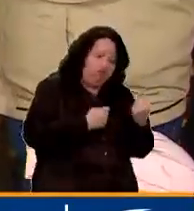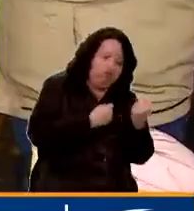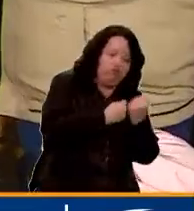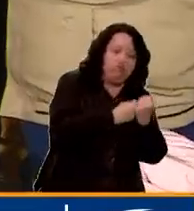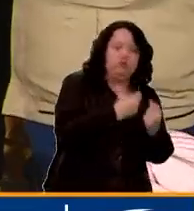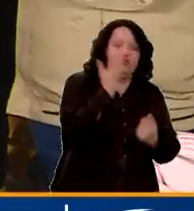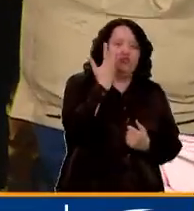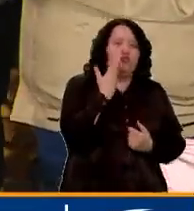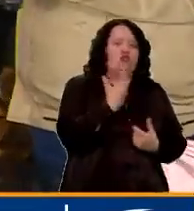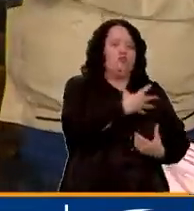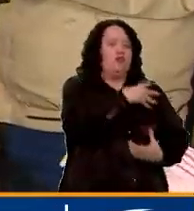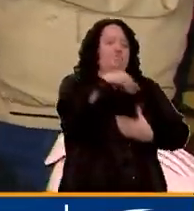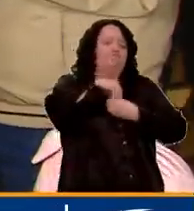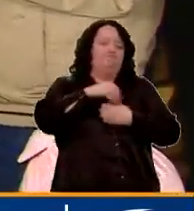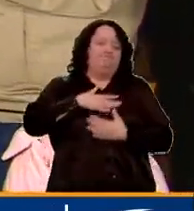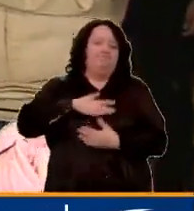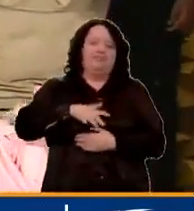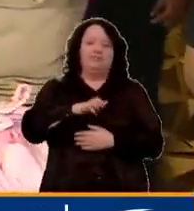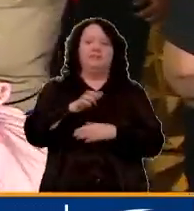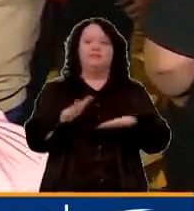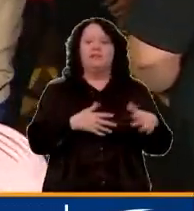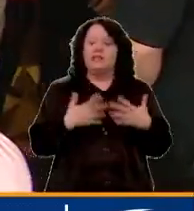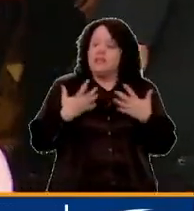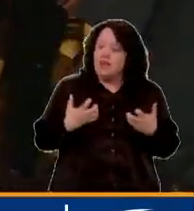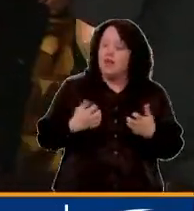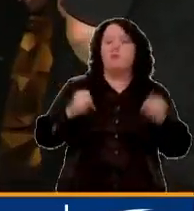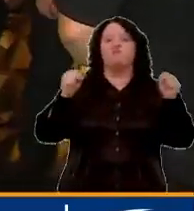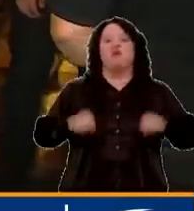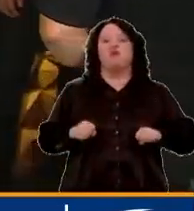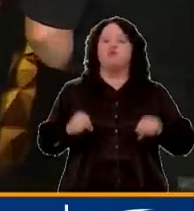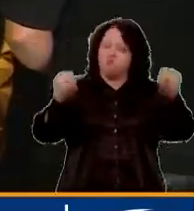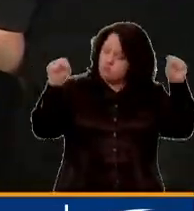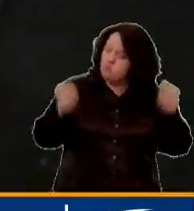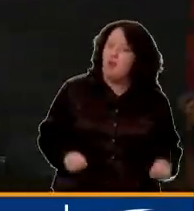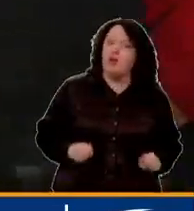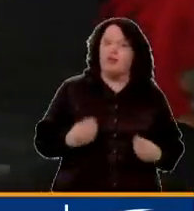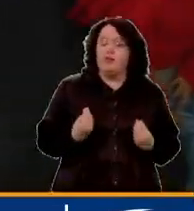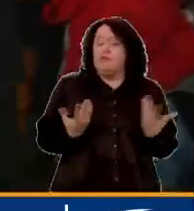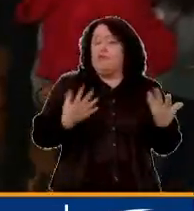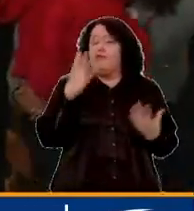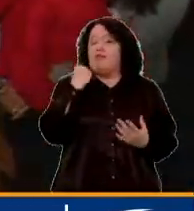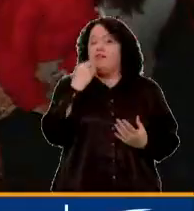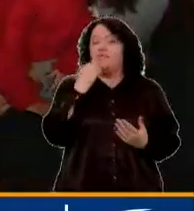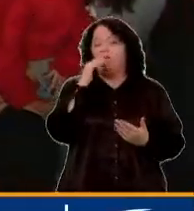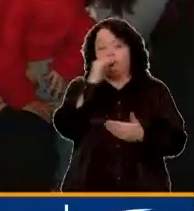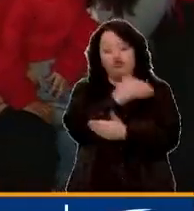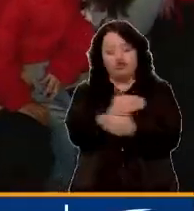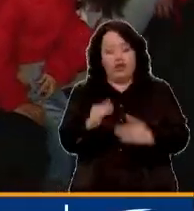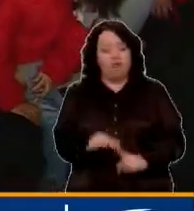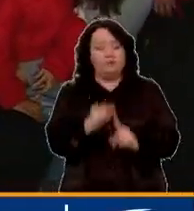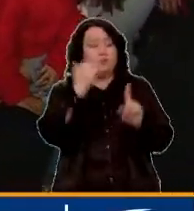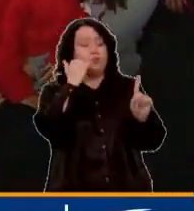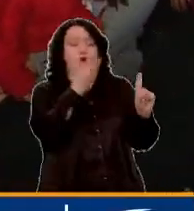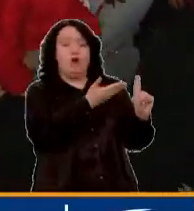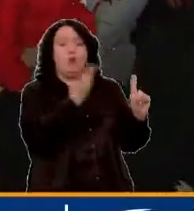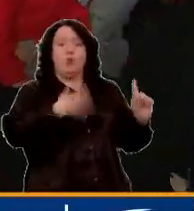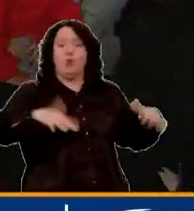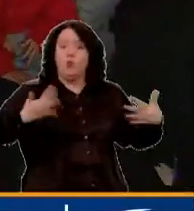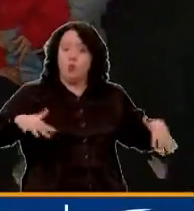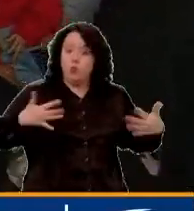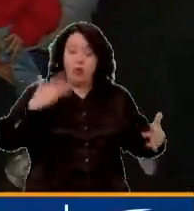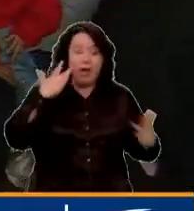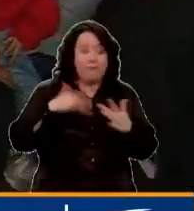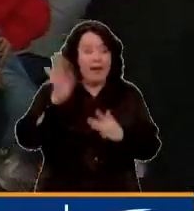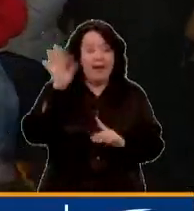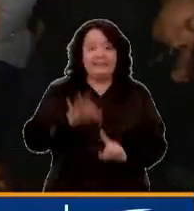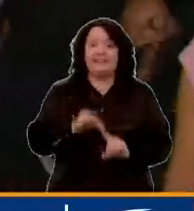días de nuestras vidas. Perfecto, querer es poder y sí se puede y es el vivo ejemplo, Malú. Niños especiales y una mujer súper